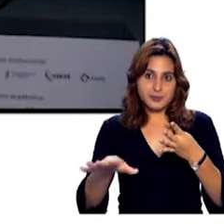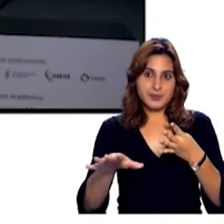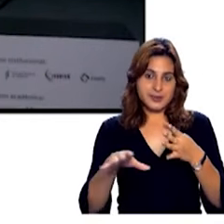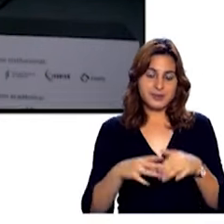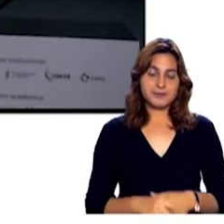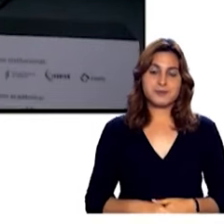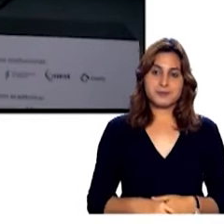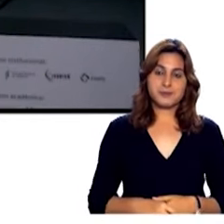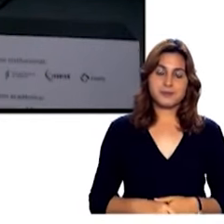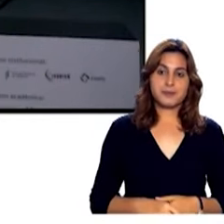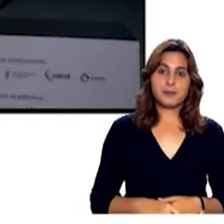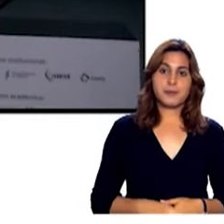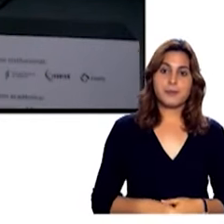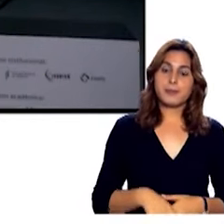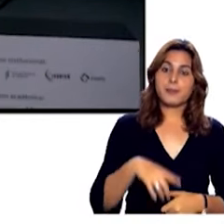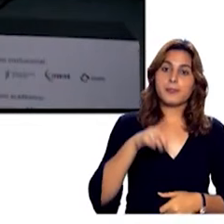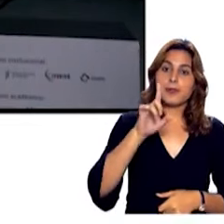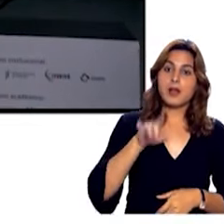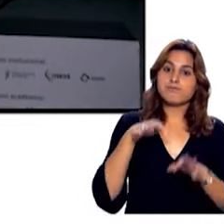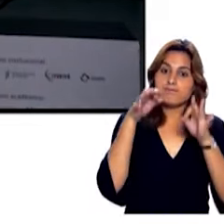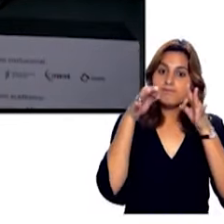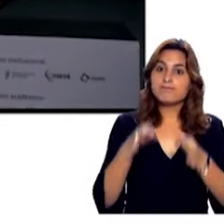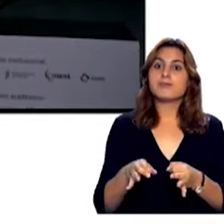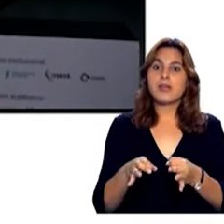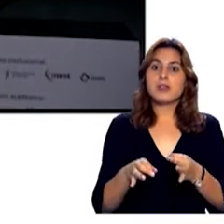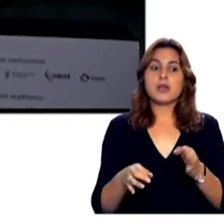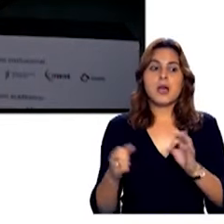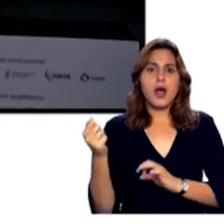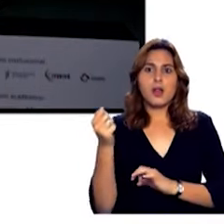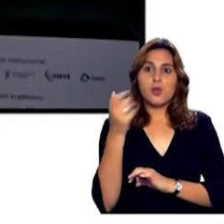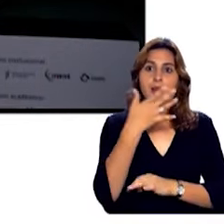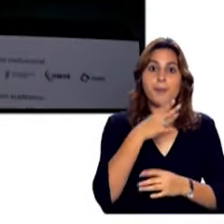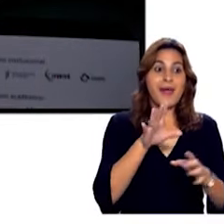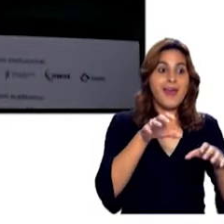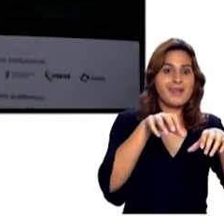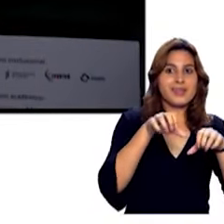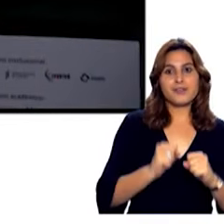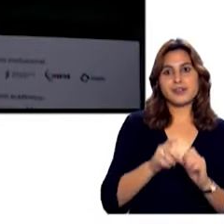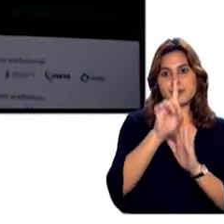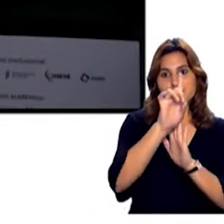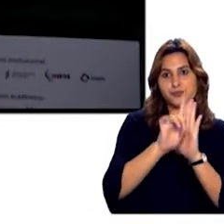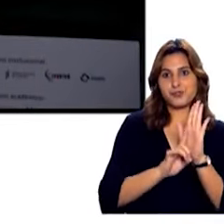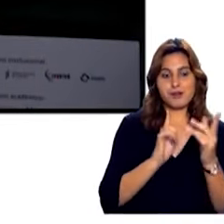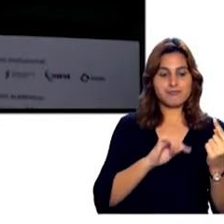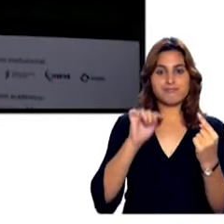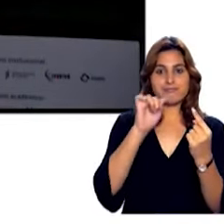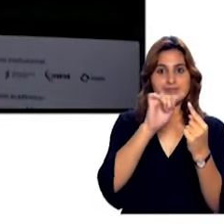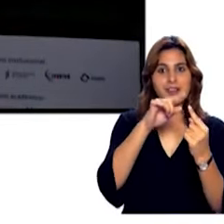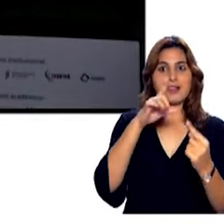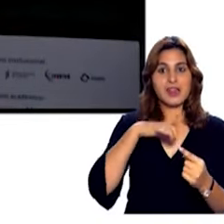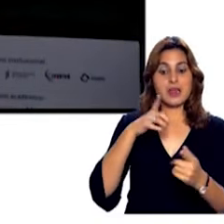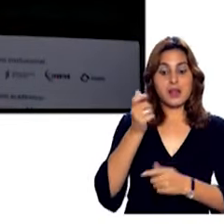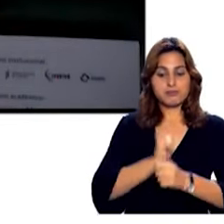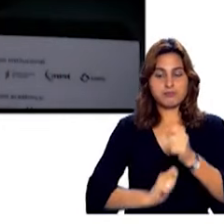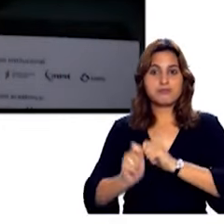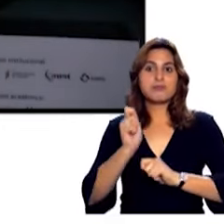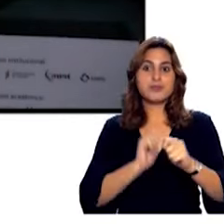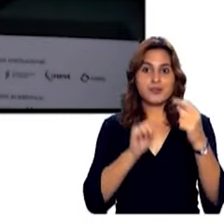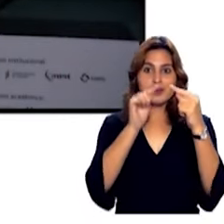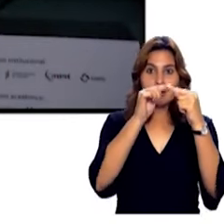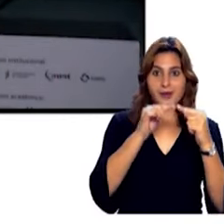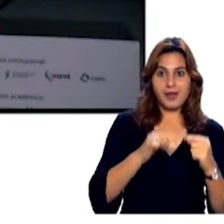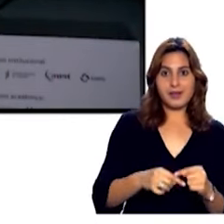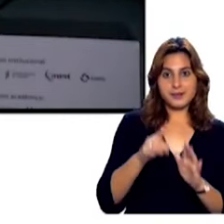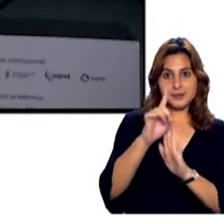depr def derecho objetivo mediante control de la aplicación del derecho realizada por